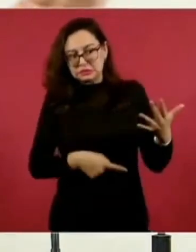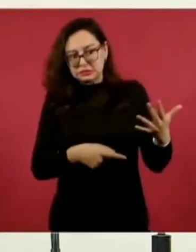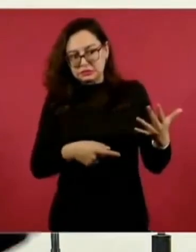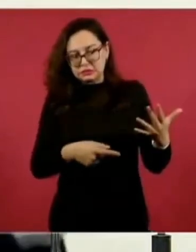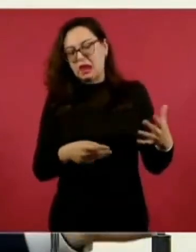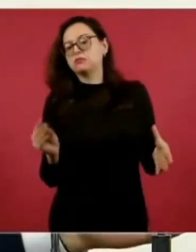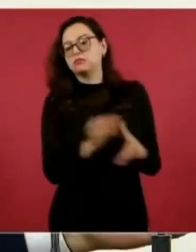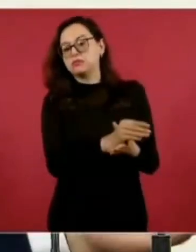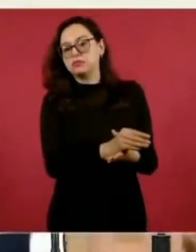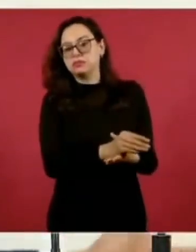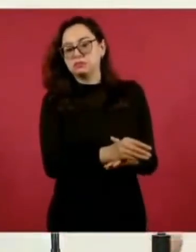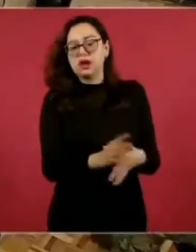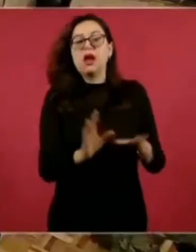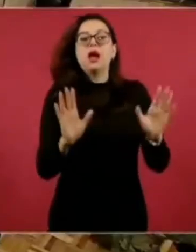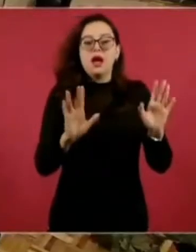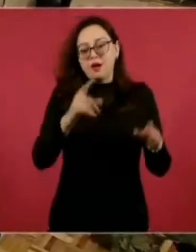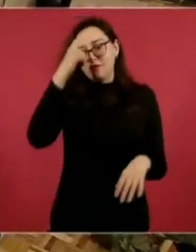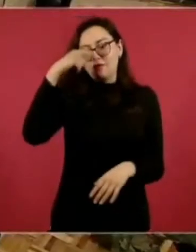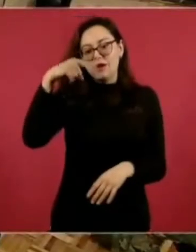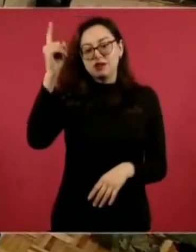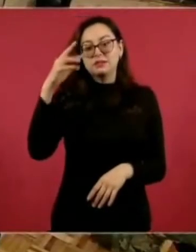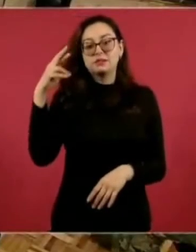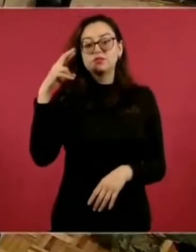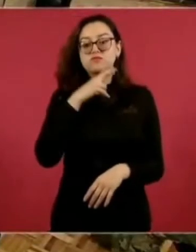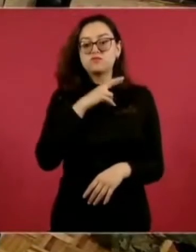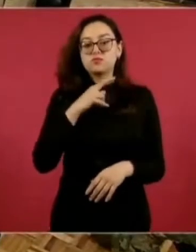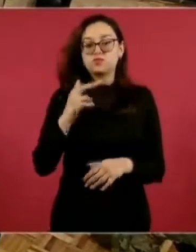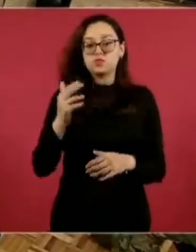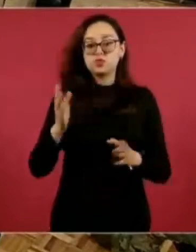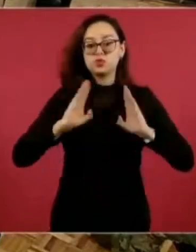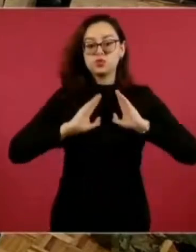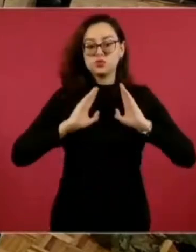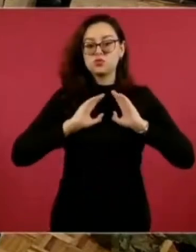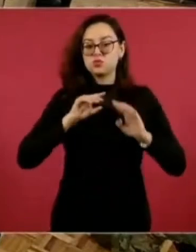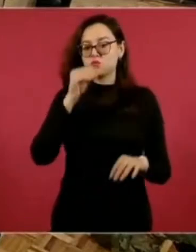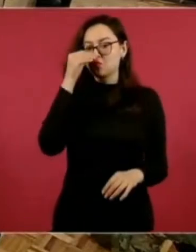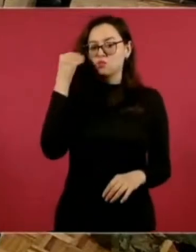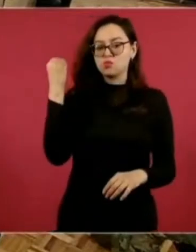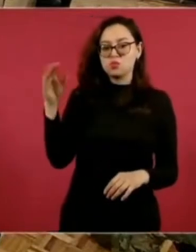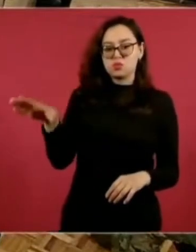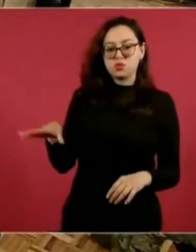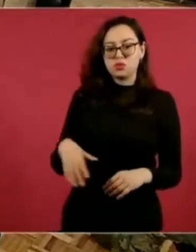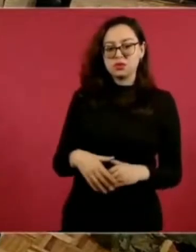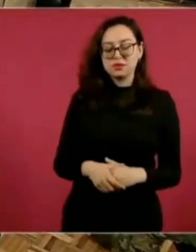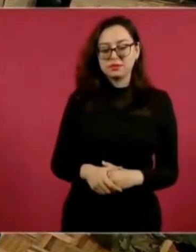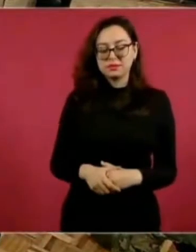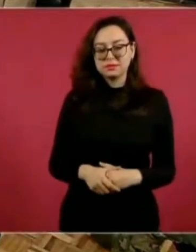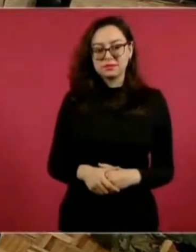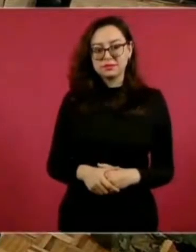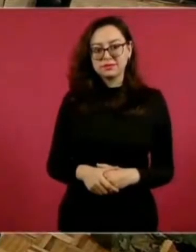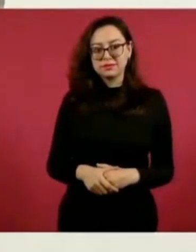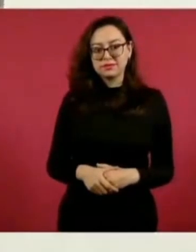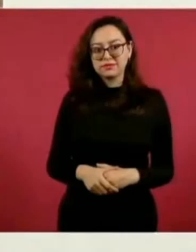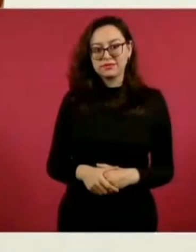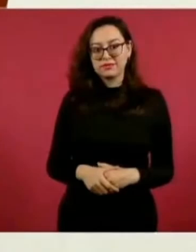Nada más que yo conozco la historia de México, conozco la historia del ejército mexicano, conozco la historia